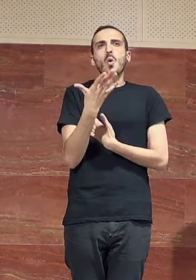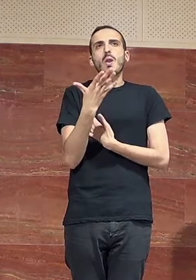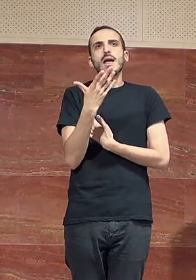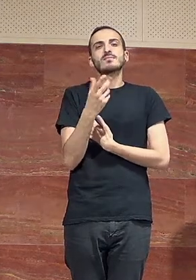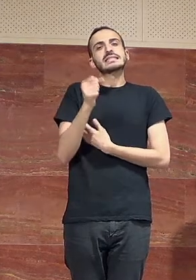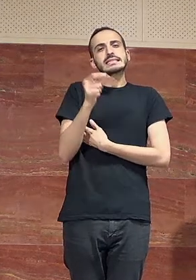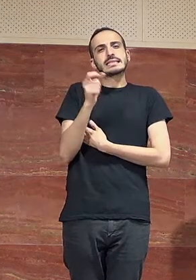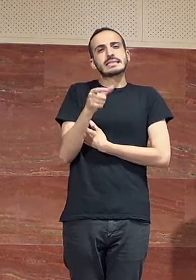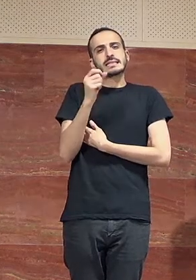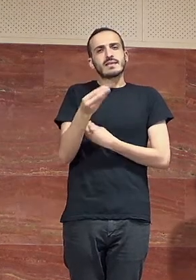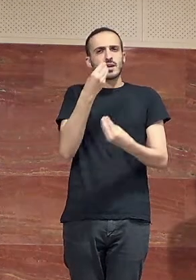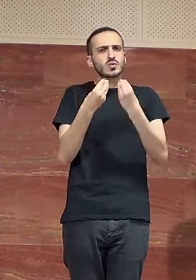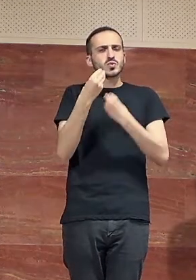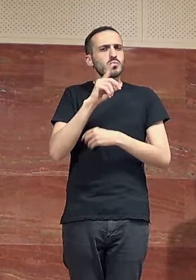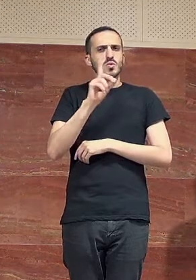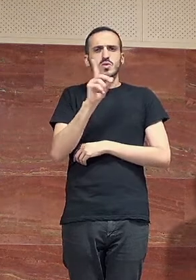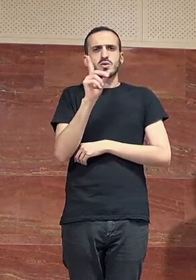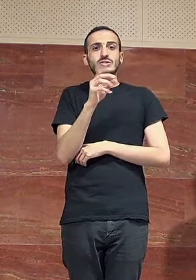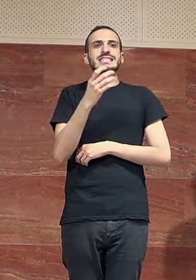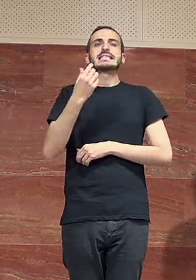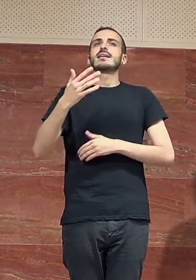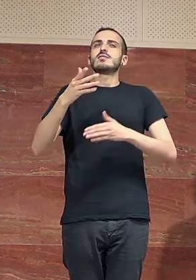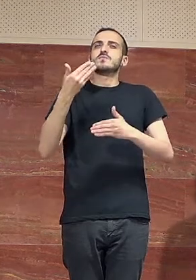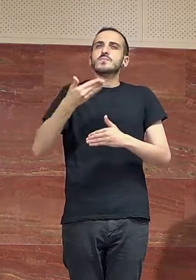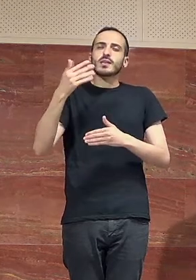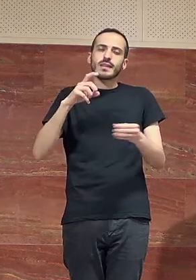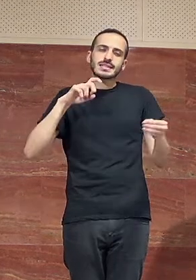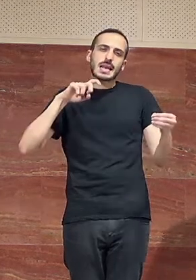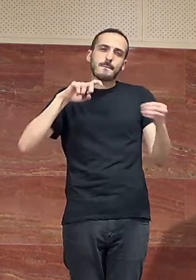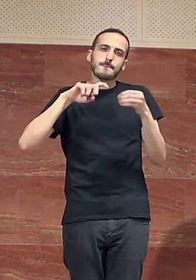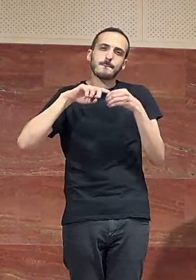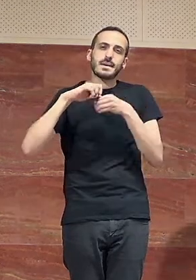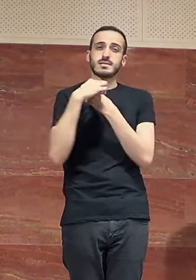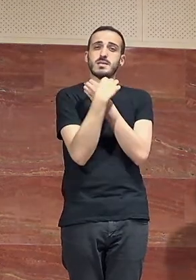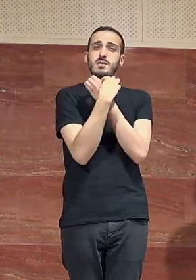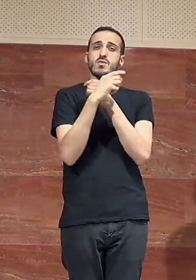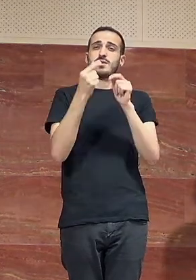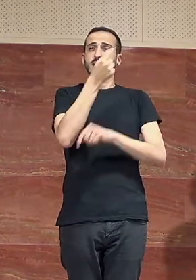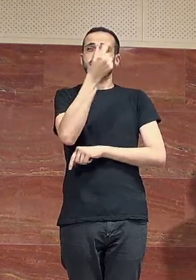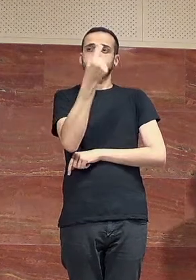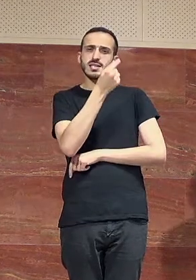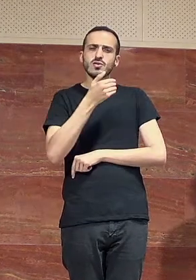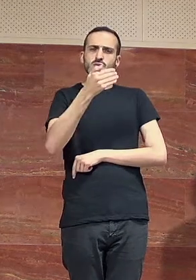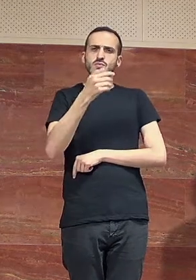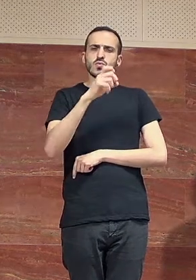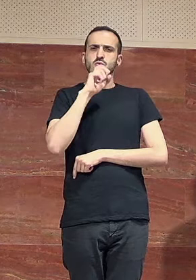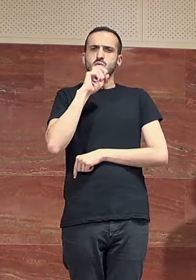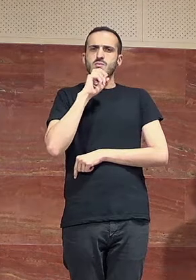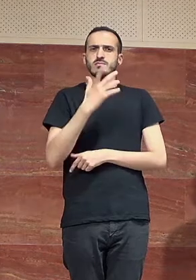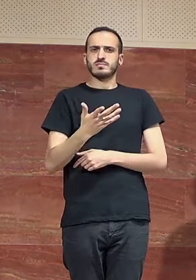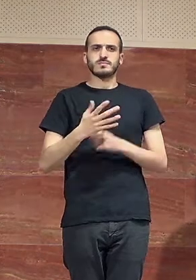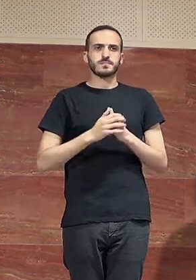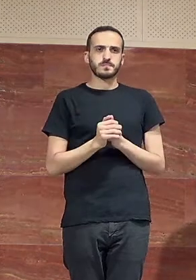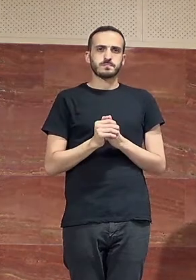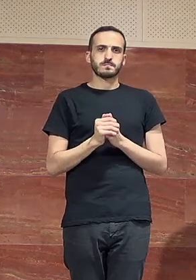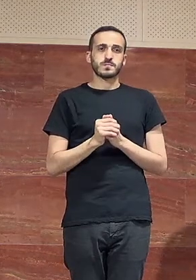calmar esa angustia, sino el poder participar en el diseño de mi propio futuro. Por lo tanto, hay cosas